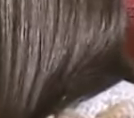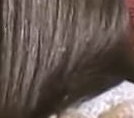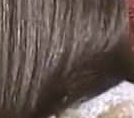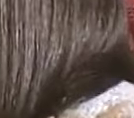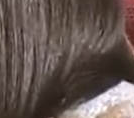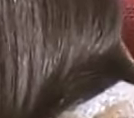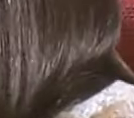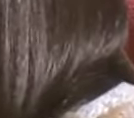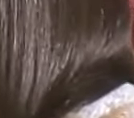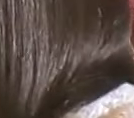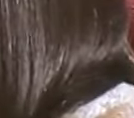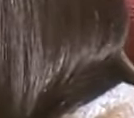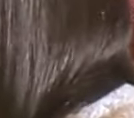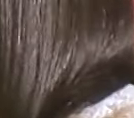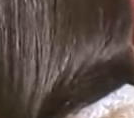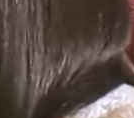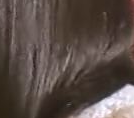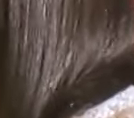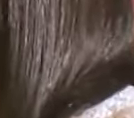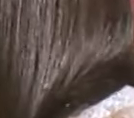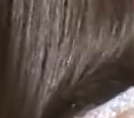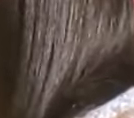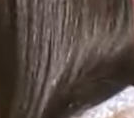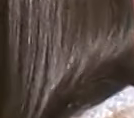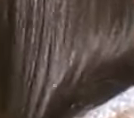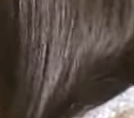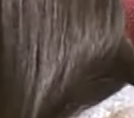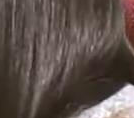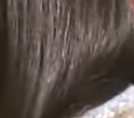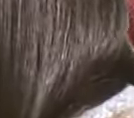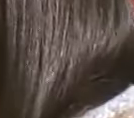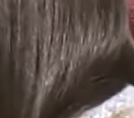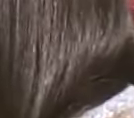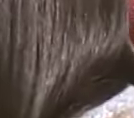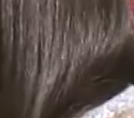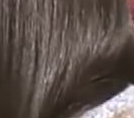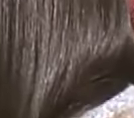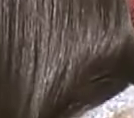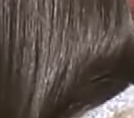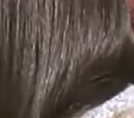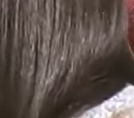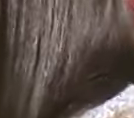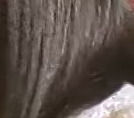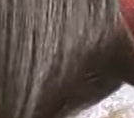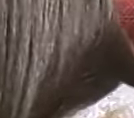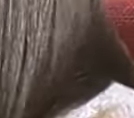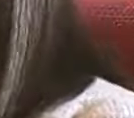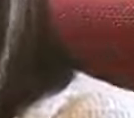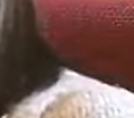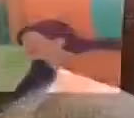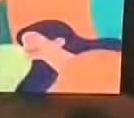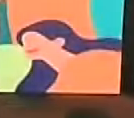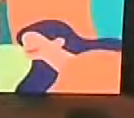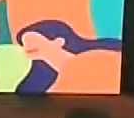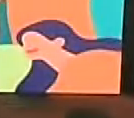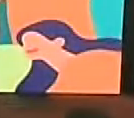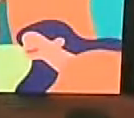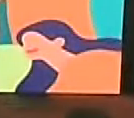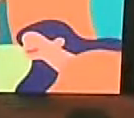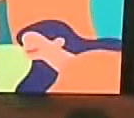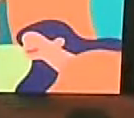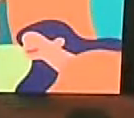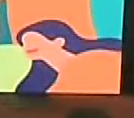personas sin cédula de identidad. ¿Habrá un proceso, un operativo especial durante estos días para cedulación? Gracias.